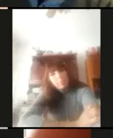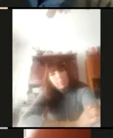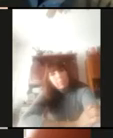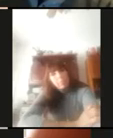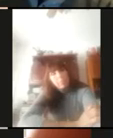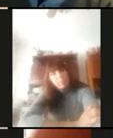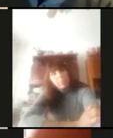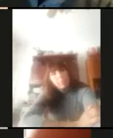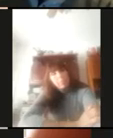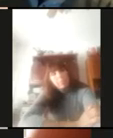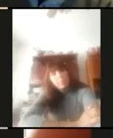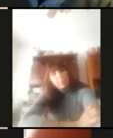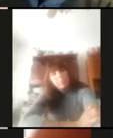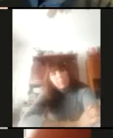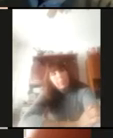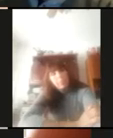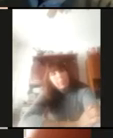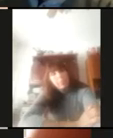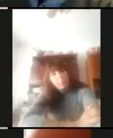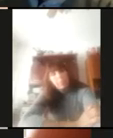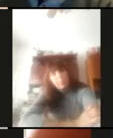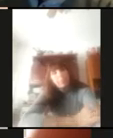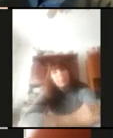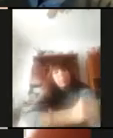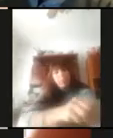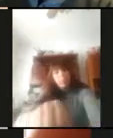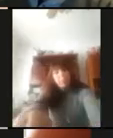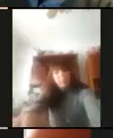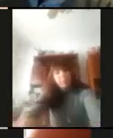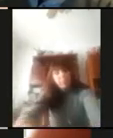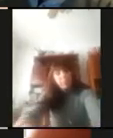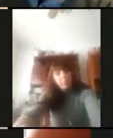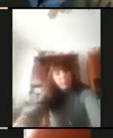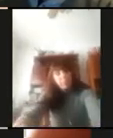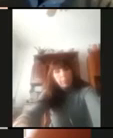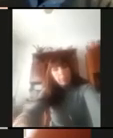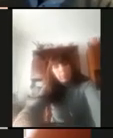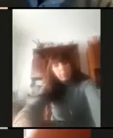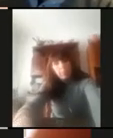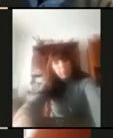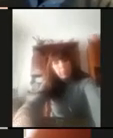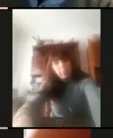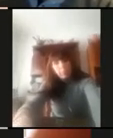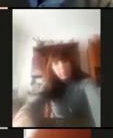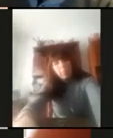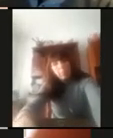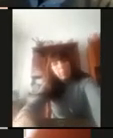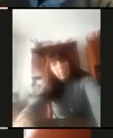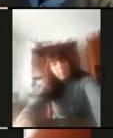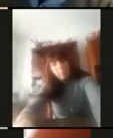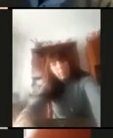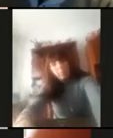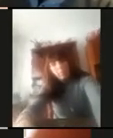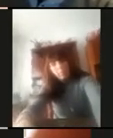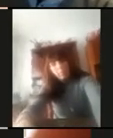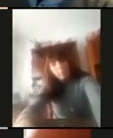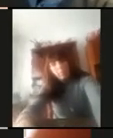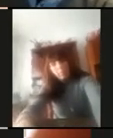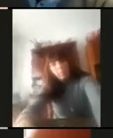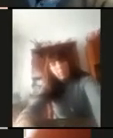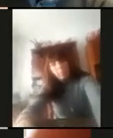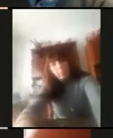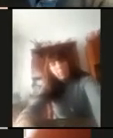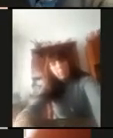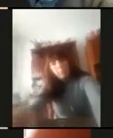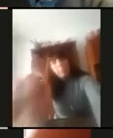era un brillante en sus clases bien preparadas a menos y un hombre de la cultura él